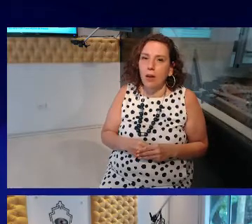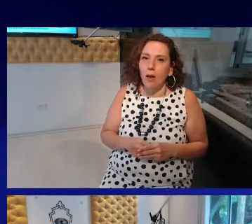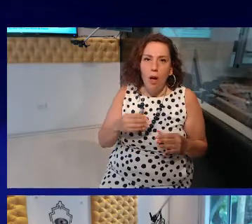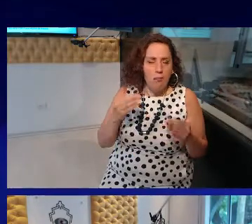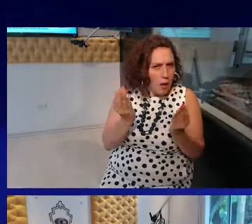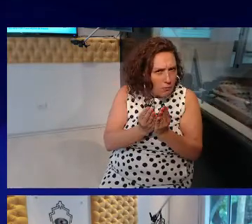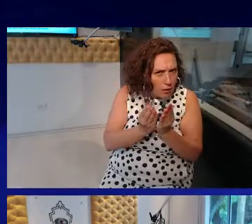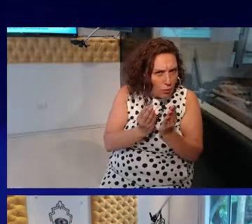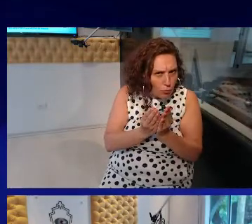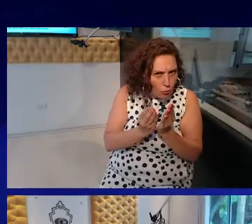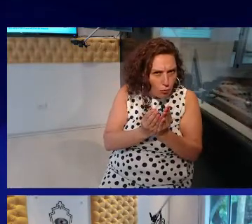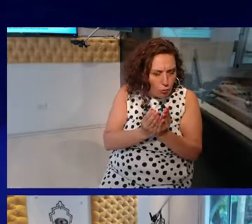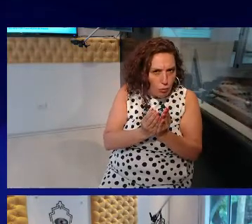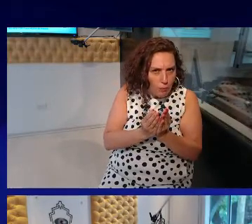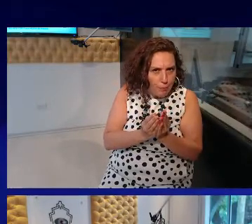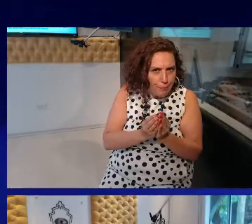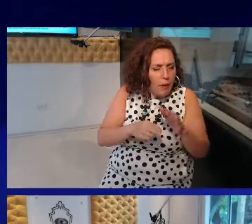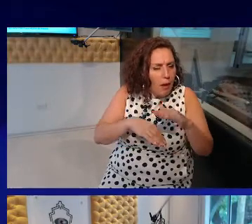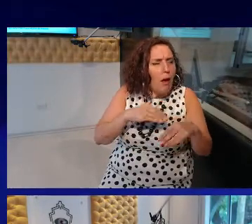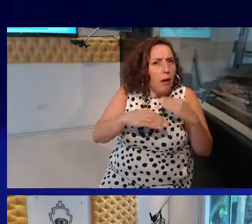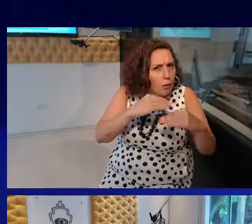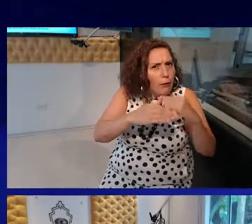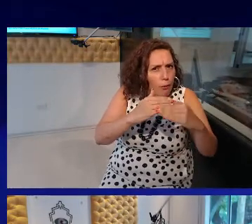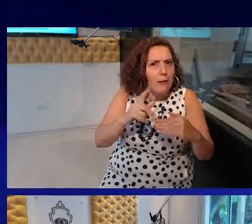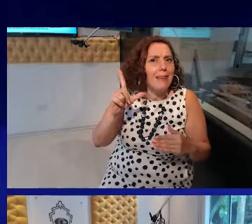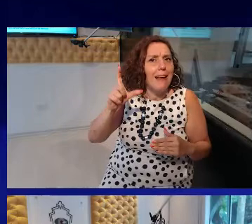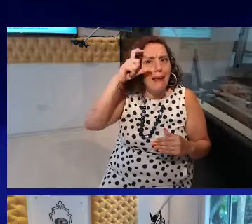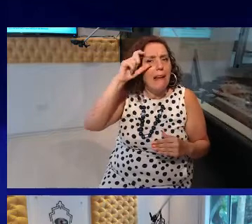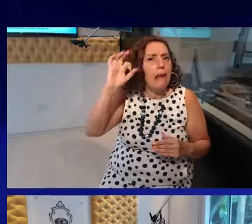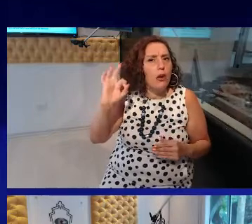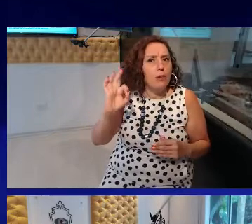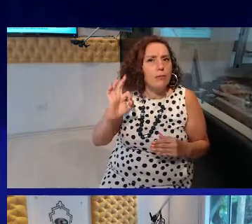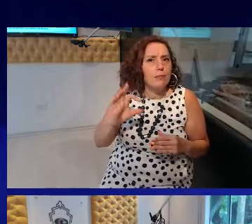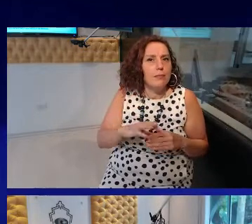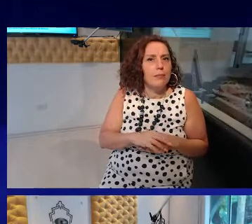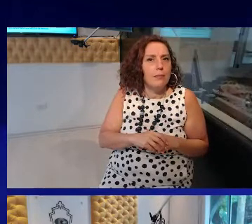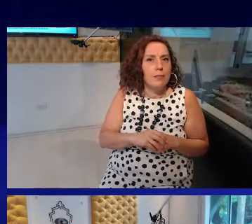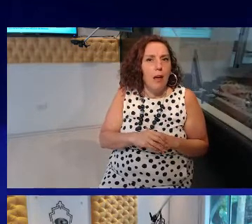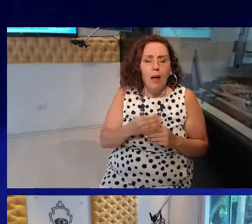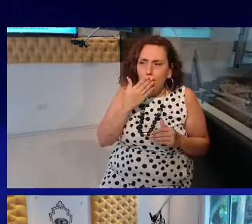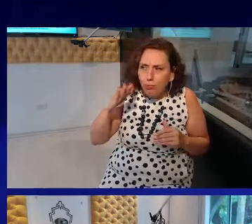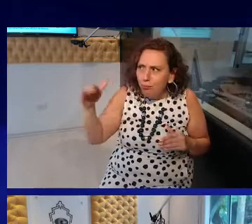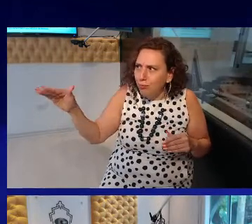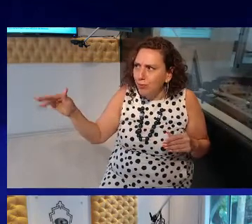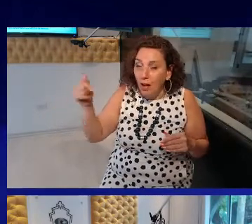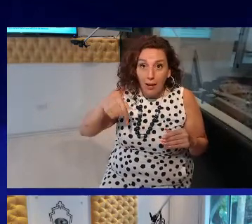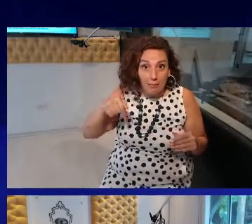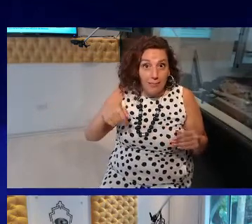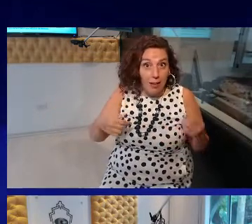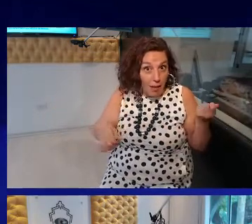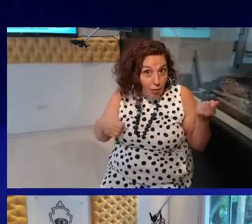Montero. Ajá, ahí lo estoy viendo, Leo. Y Arsenio Ráfaga. ¿Vino Rafa Gallera total en vivo?